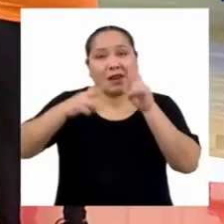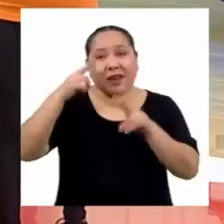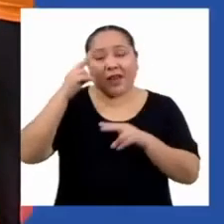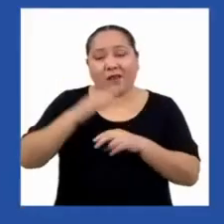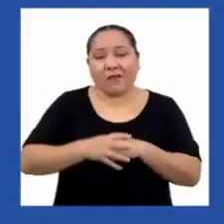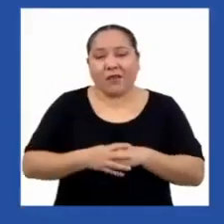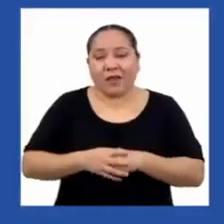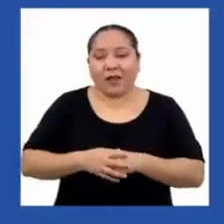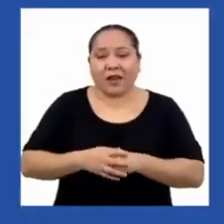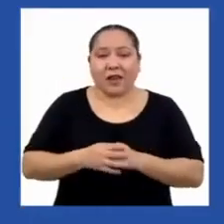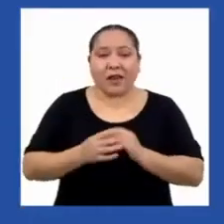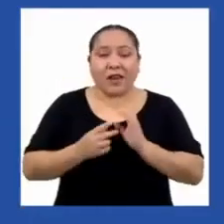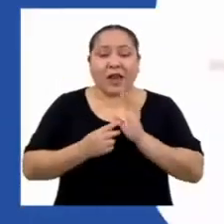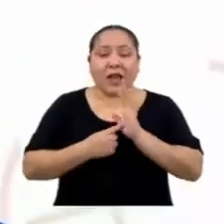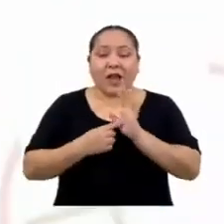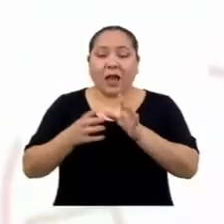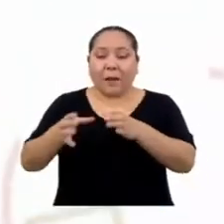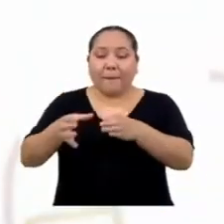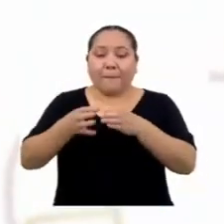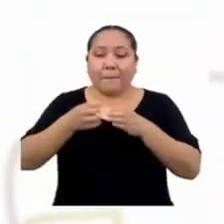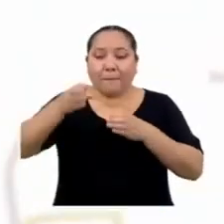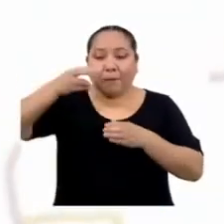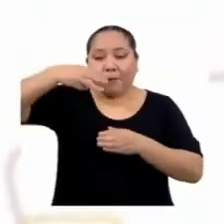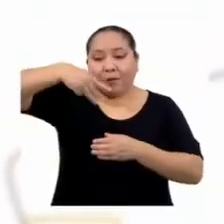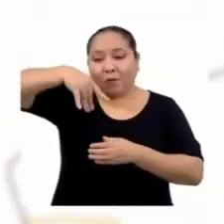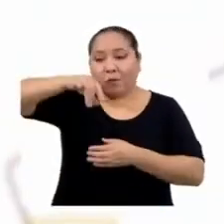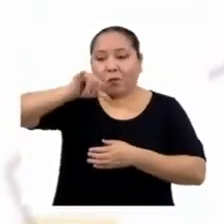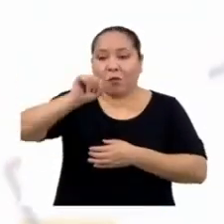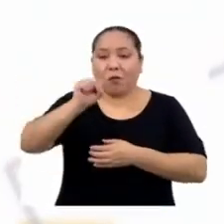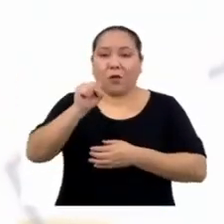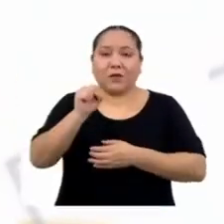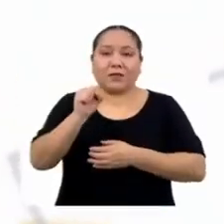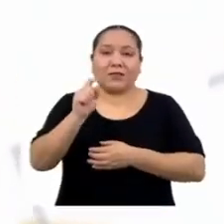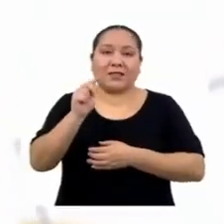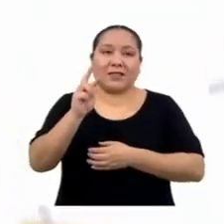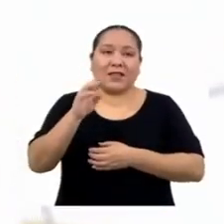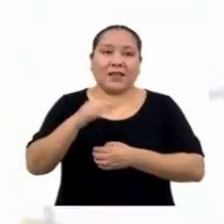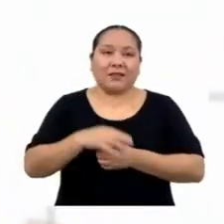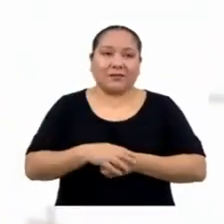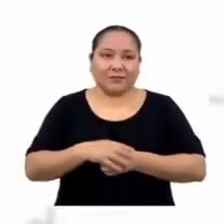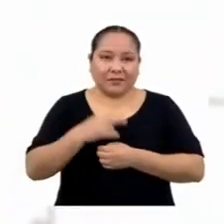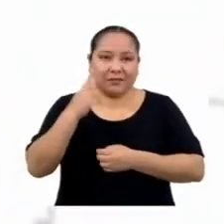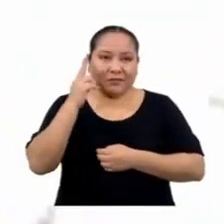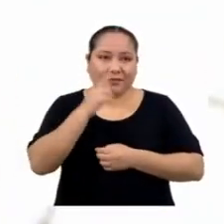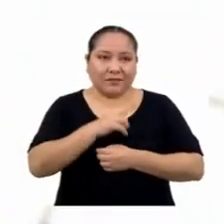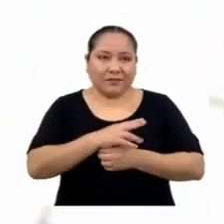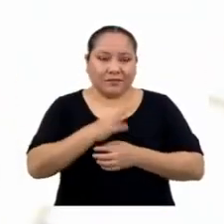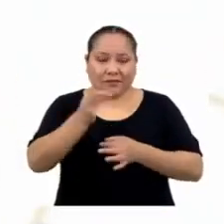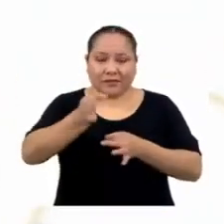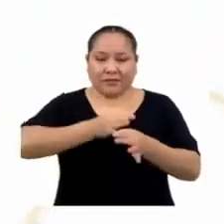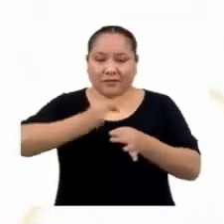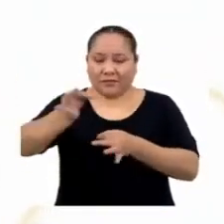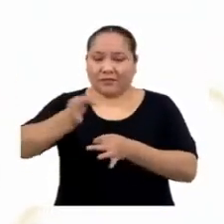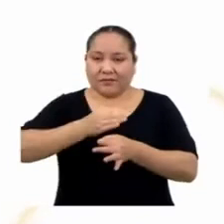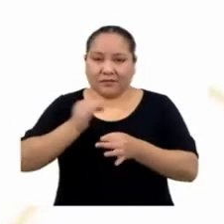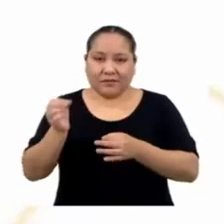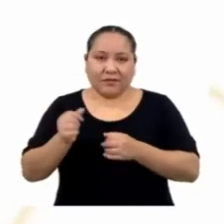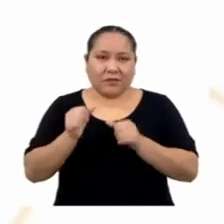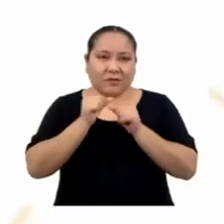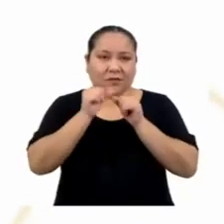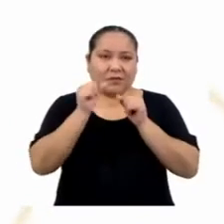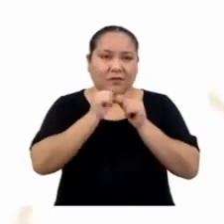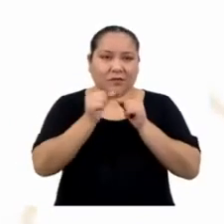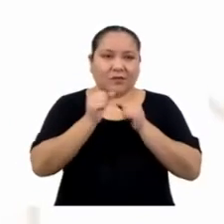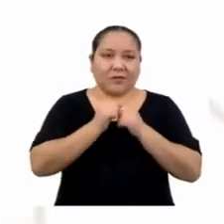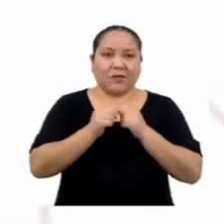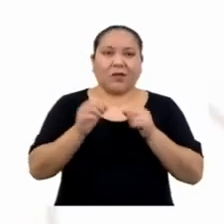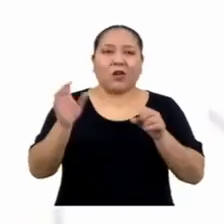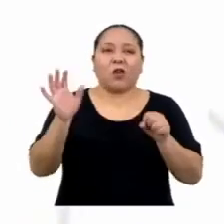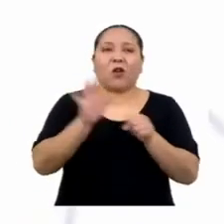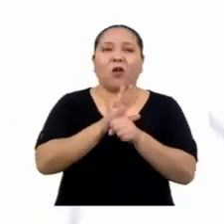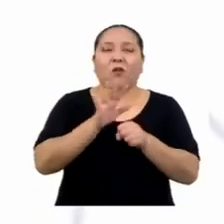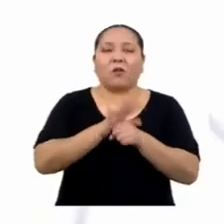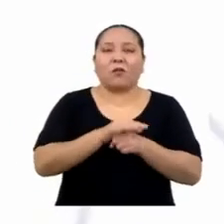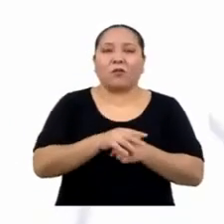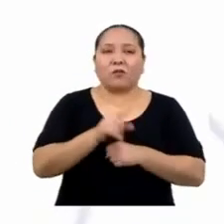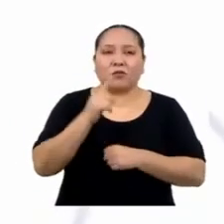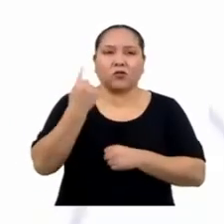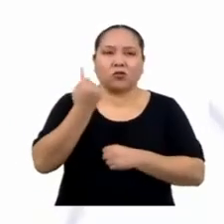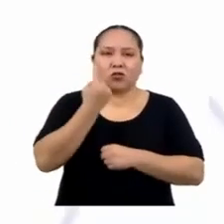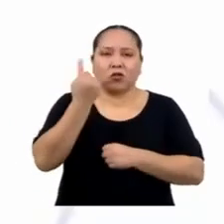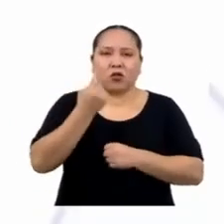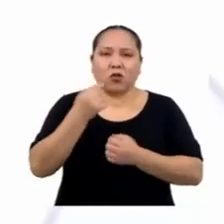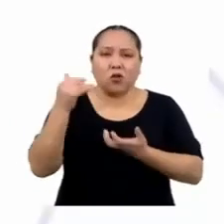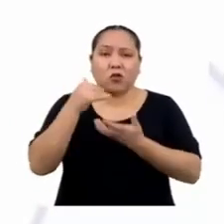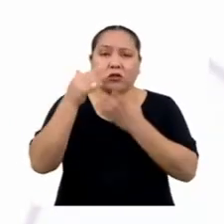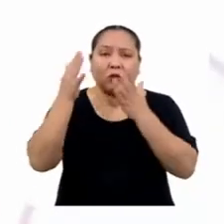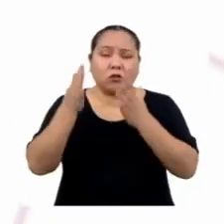proporcional. Sencillo, ¿no? Tenemos ahí reemplazados los valores de la muestra y de los totales. No solo de los